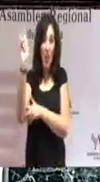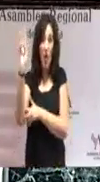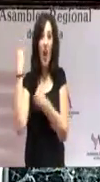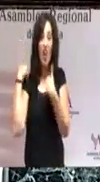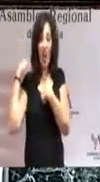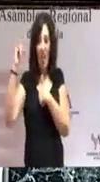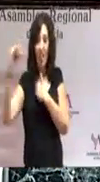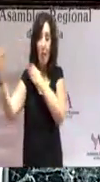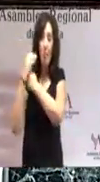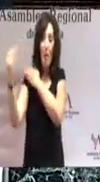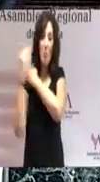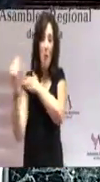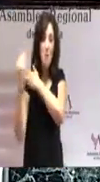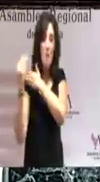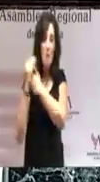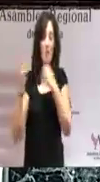que financia la campaña.